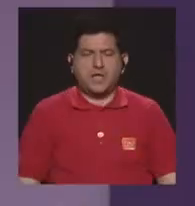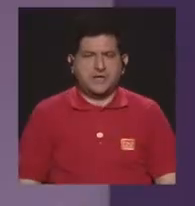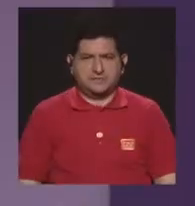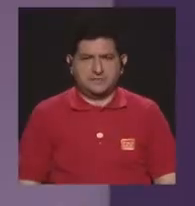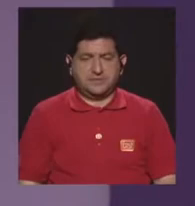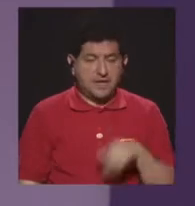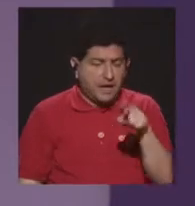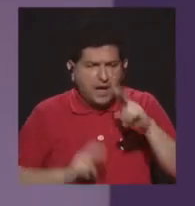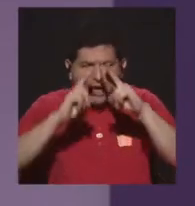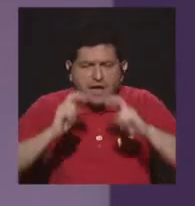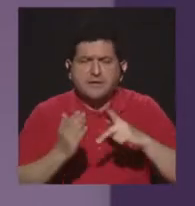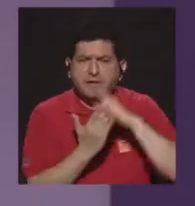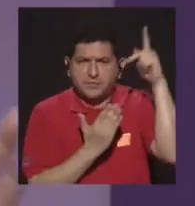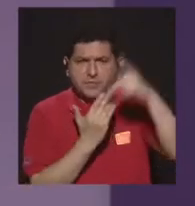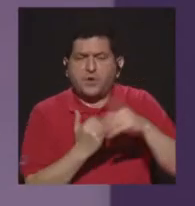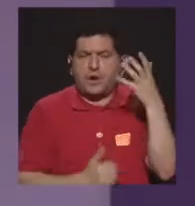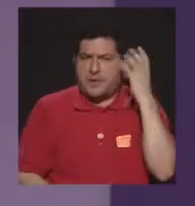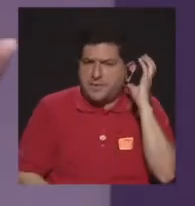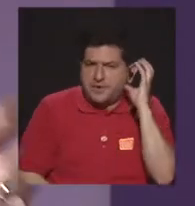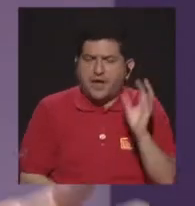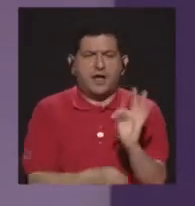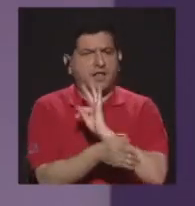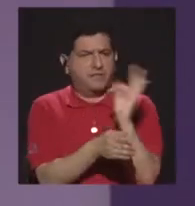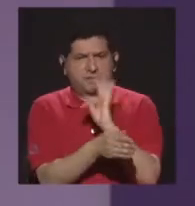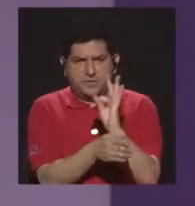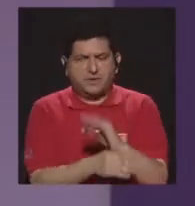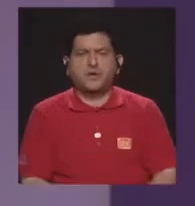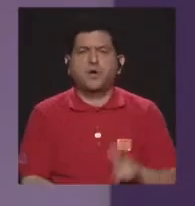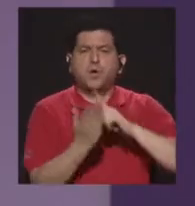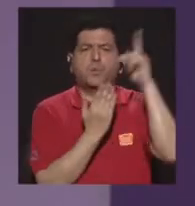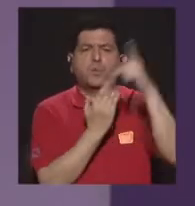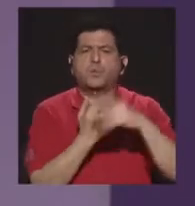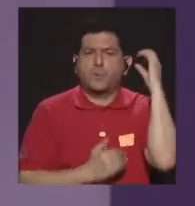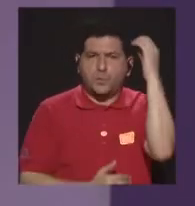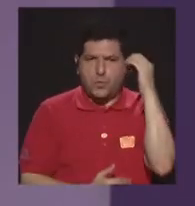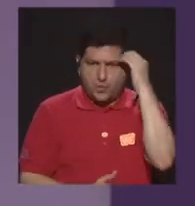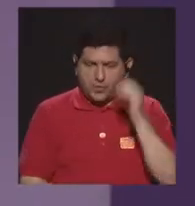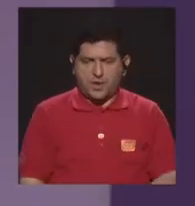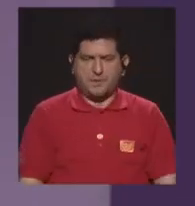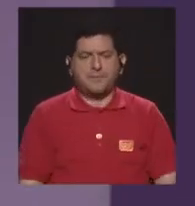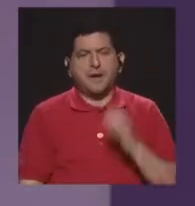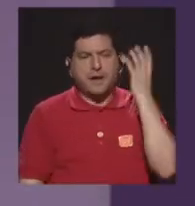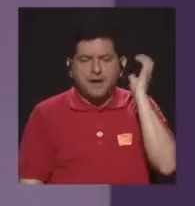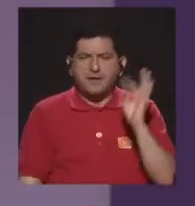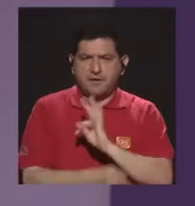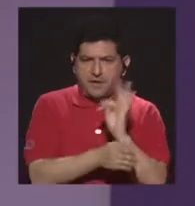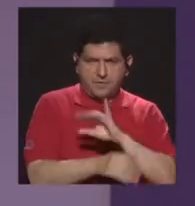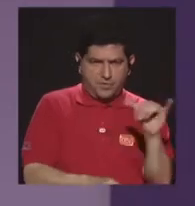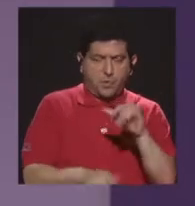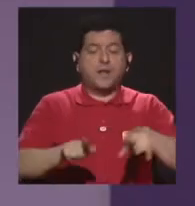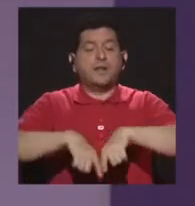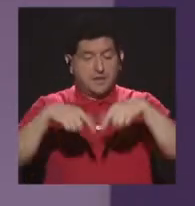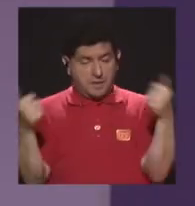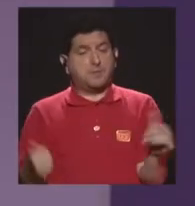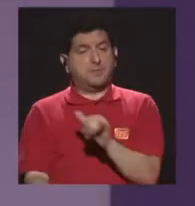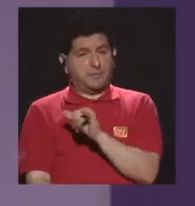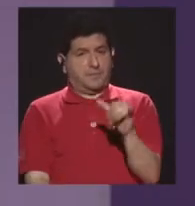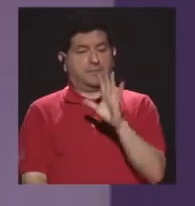analizamos los programas de radio, televisión, los programas de opinión, tanto en radio como en televisión, y la prensa